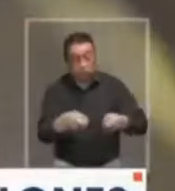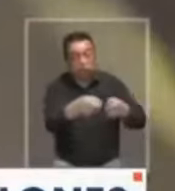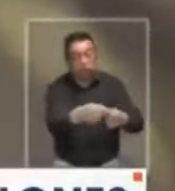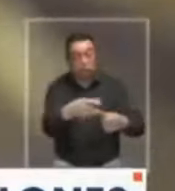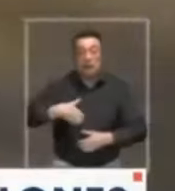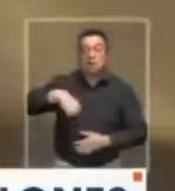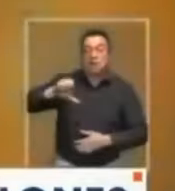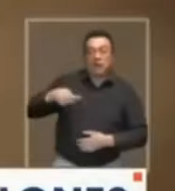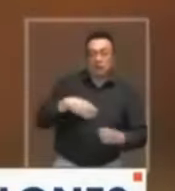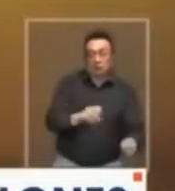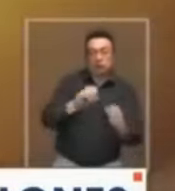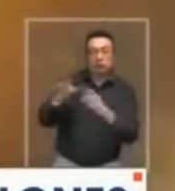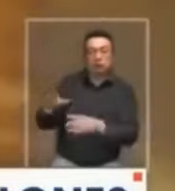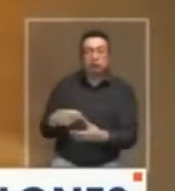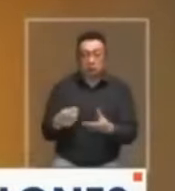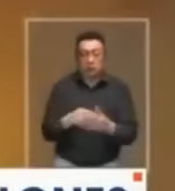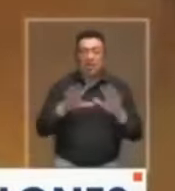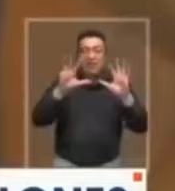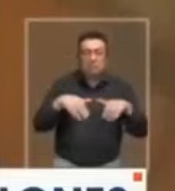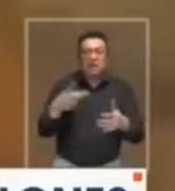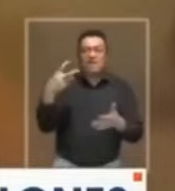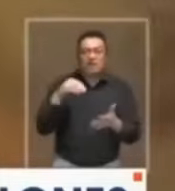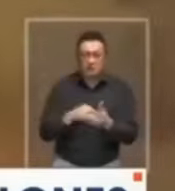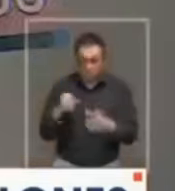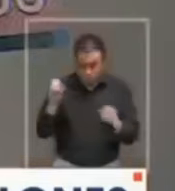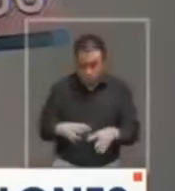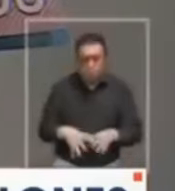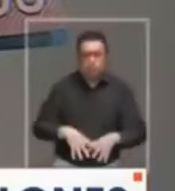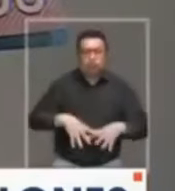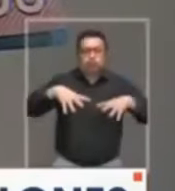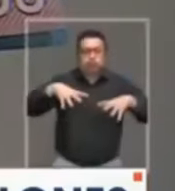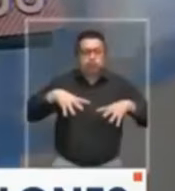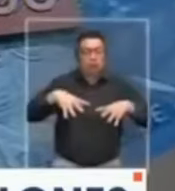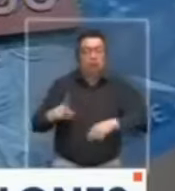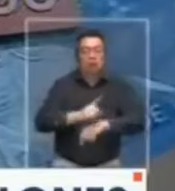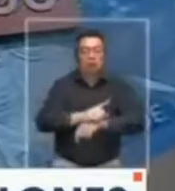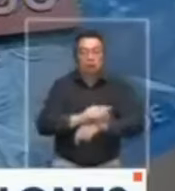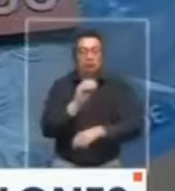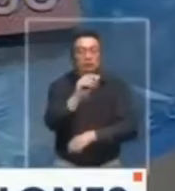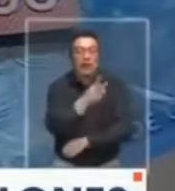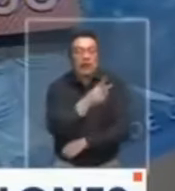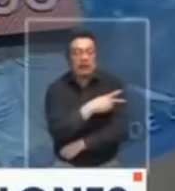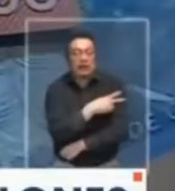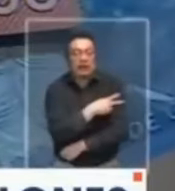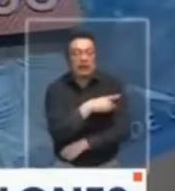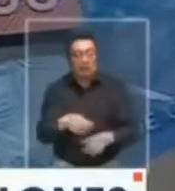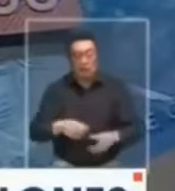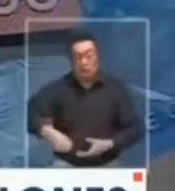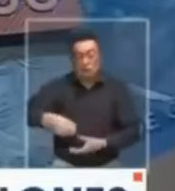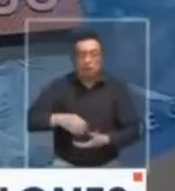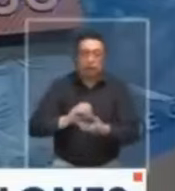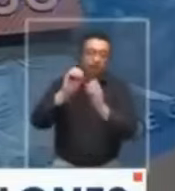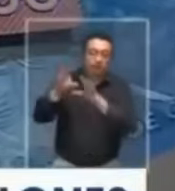PDI. Cientos de billetes de 10.000 y 20.000 tirados en la calle. Rápidamente informó a su jefatura para que llevara este bolso a la